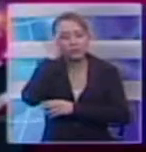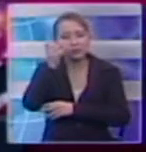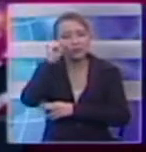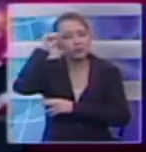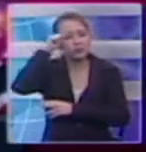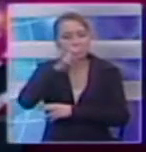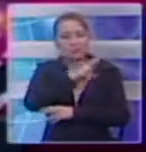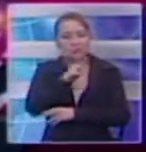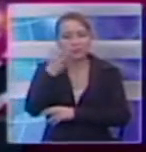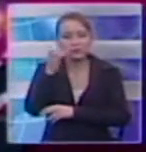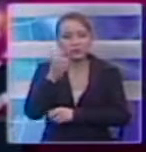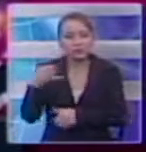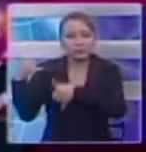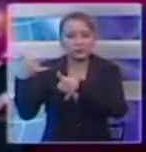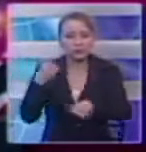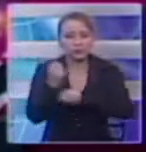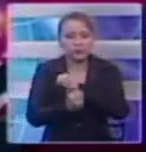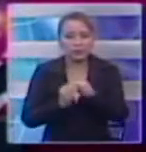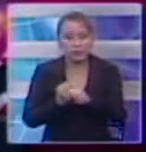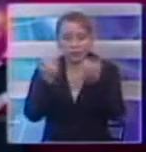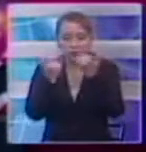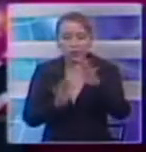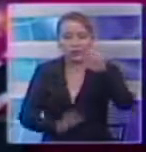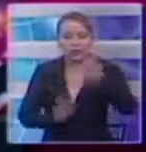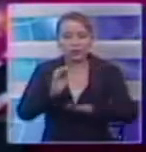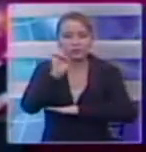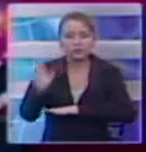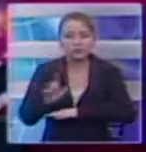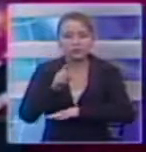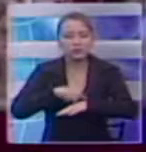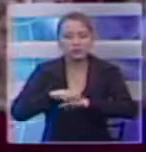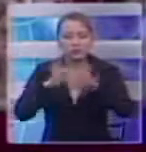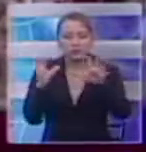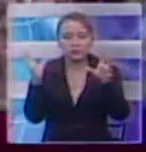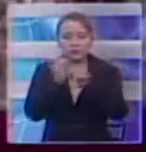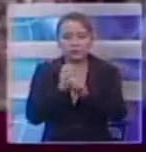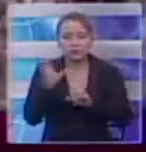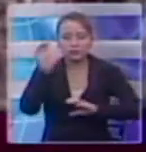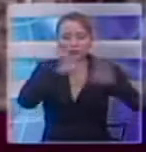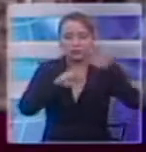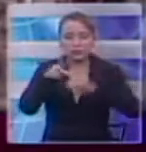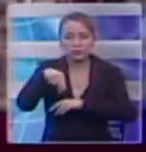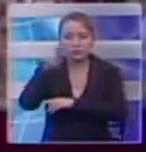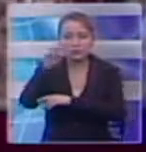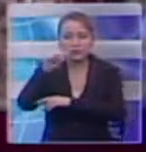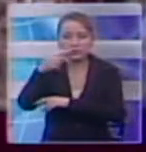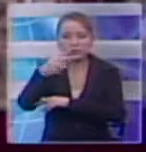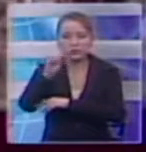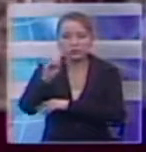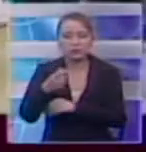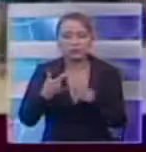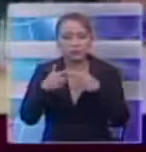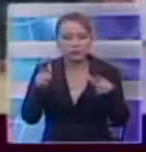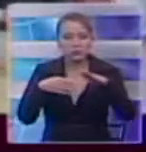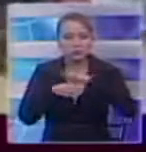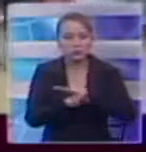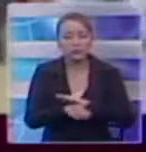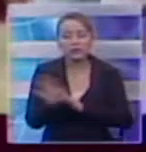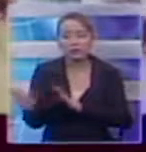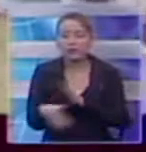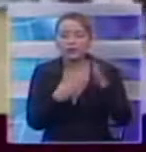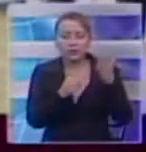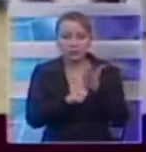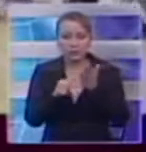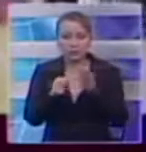conmemorar 240 años de independencia. Hoy, 15 de julio, a las 20 horas, en el Teatro Pumapungo, con entrada libre. El Ministerio de Industrias